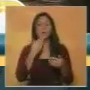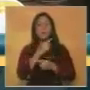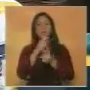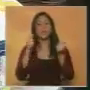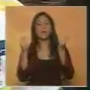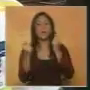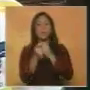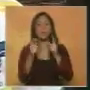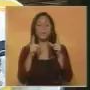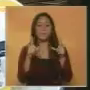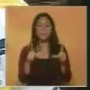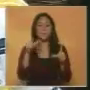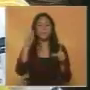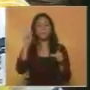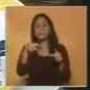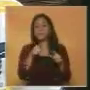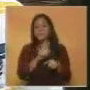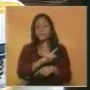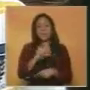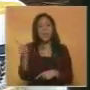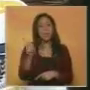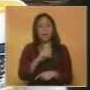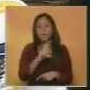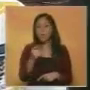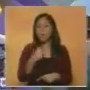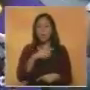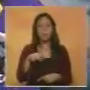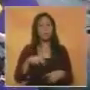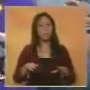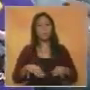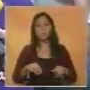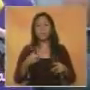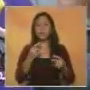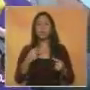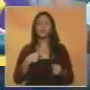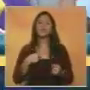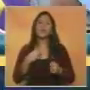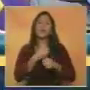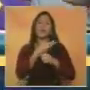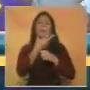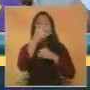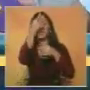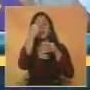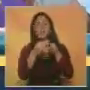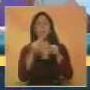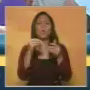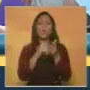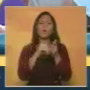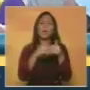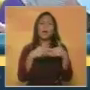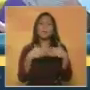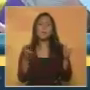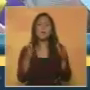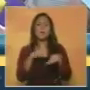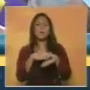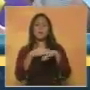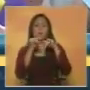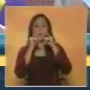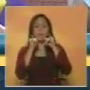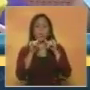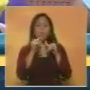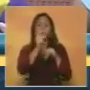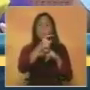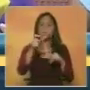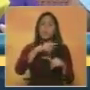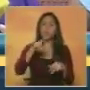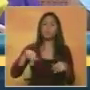transformación de título. Y tampoco se nos aceptó. Yo tengo la esperanza y la fe que vuelvan a abrir, porque es un medio que le da de comer no solamente